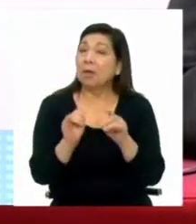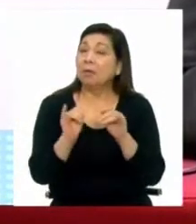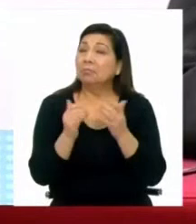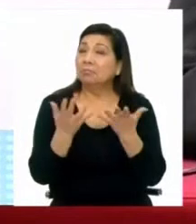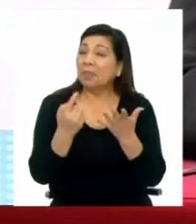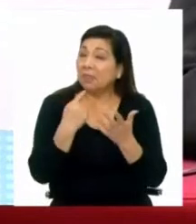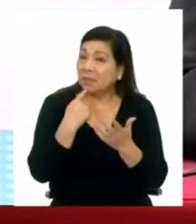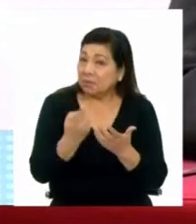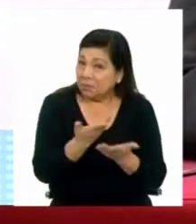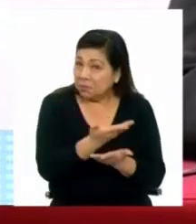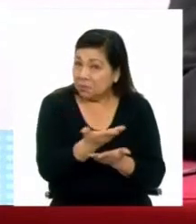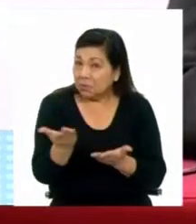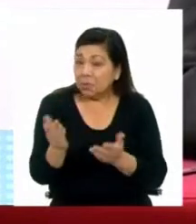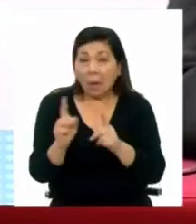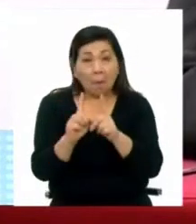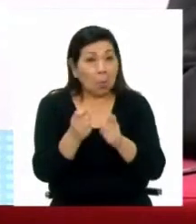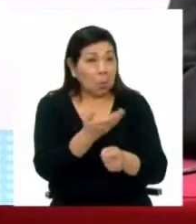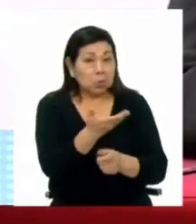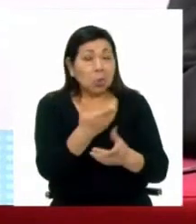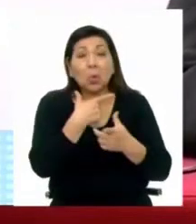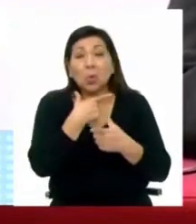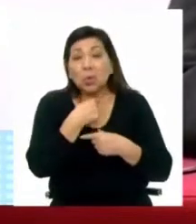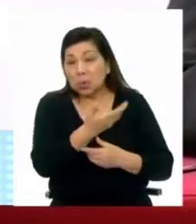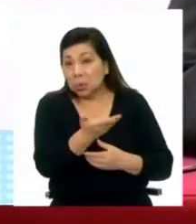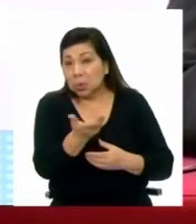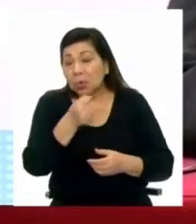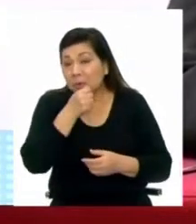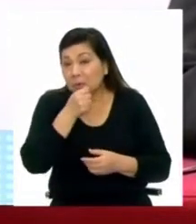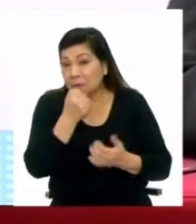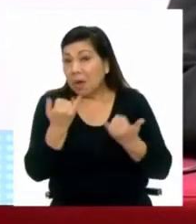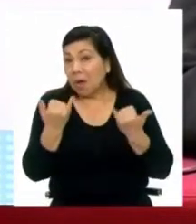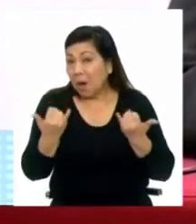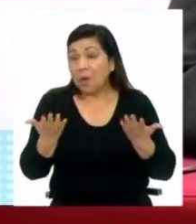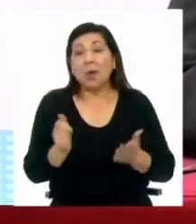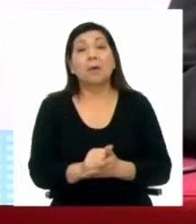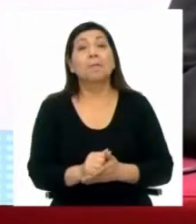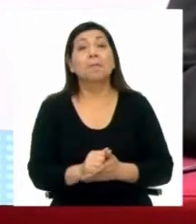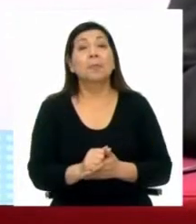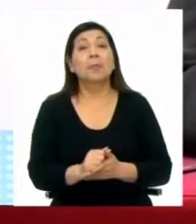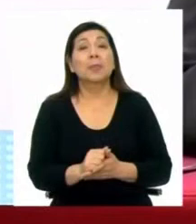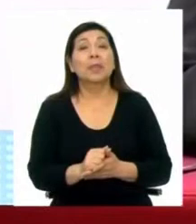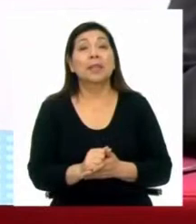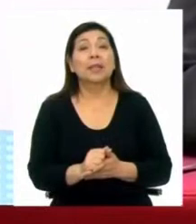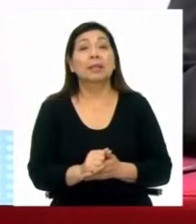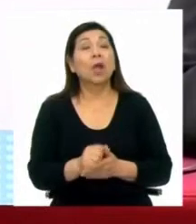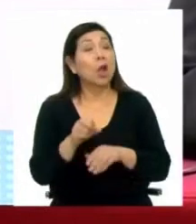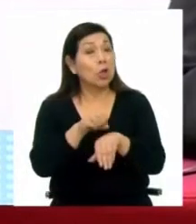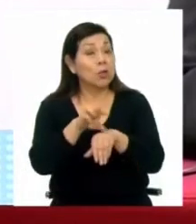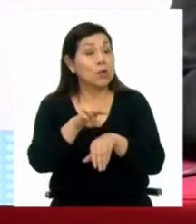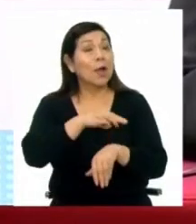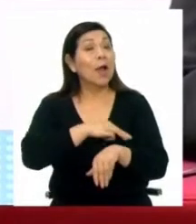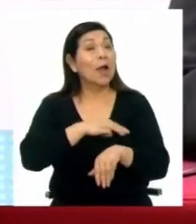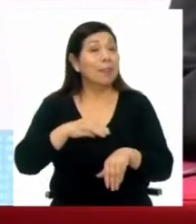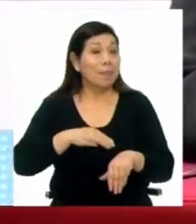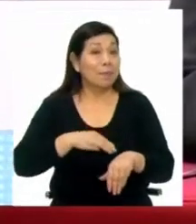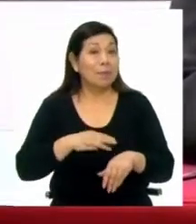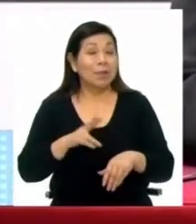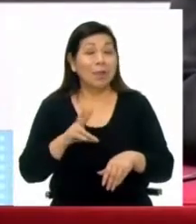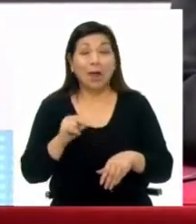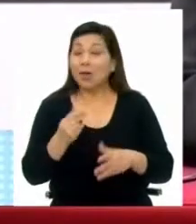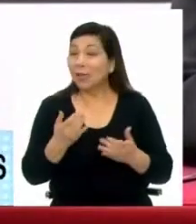quedamos a disposición de las preguntas que ustedes también puedan realizar ahora. De hecho, el Consejo de Ministros aún